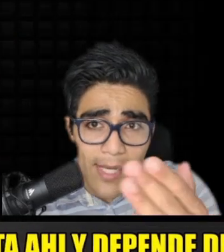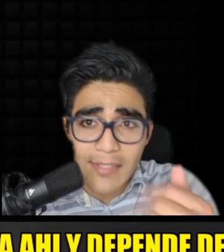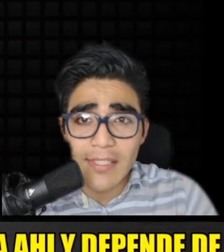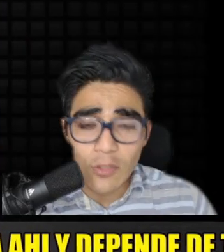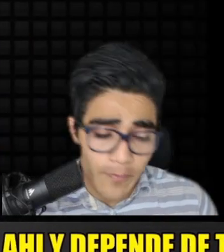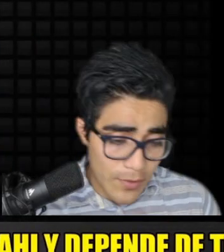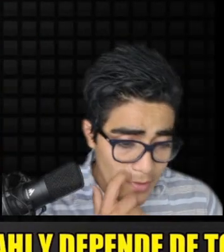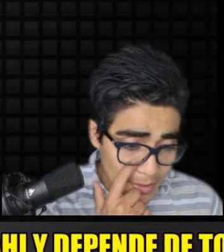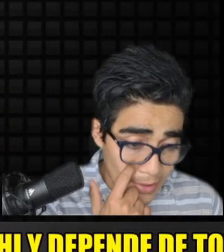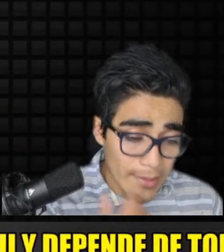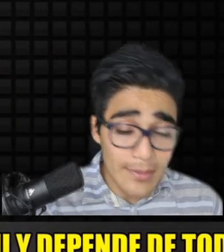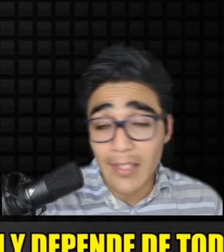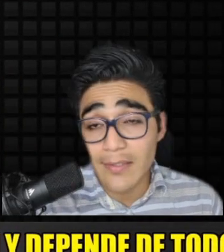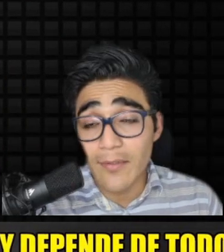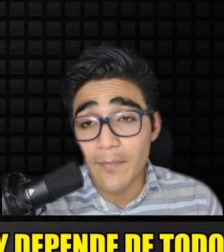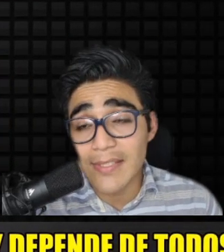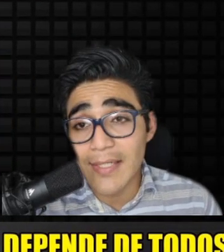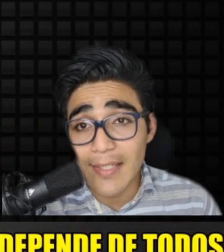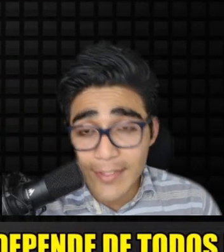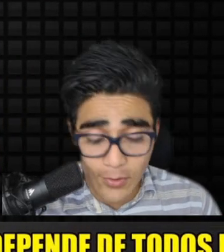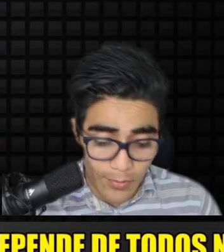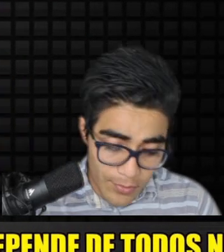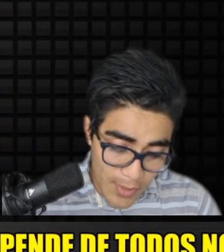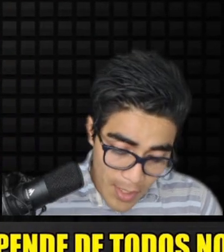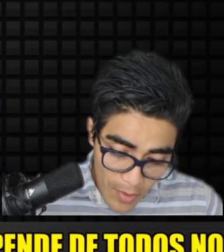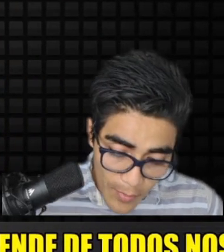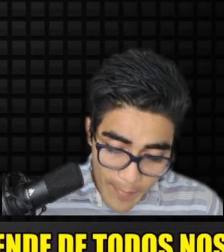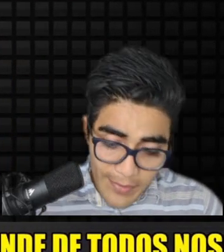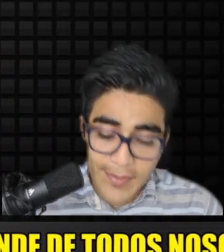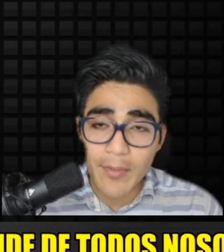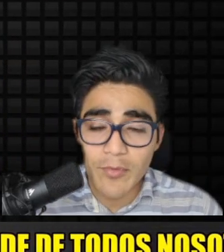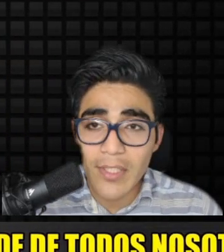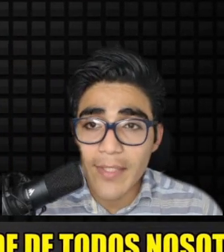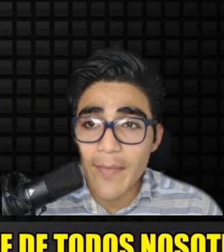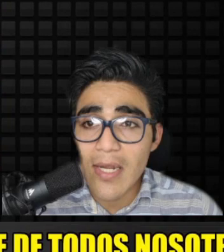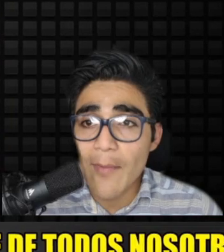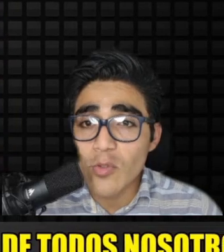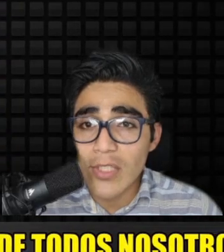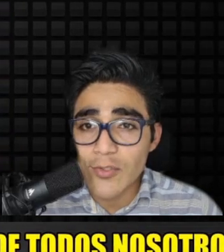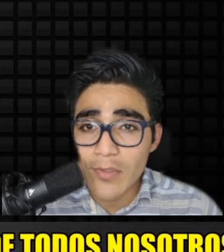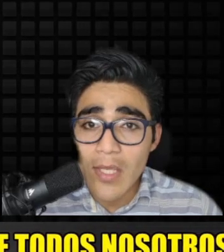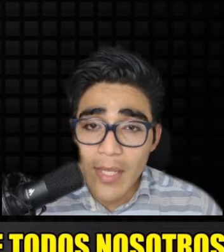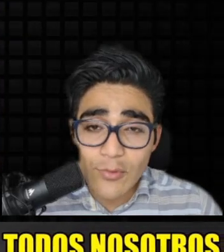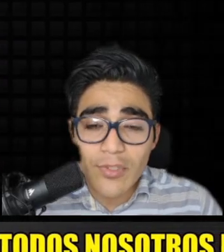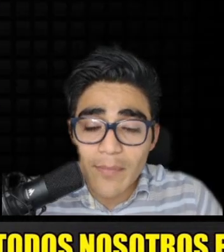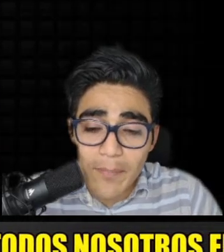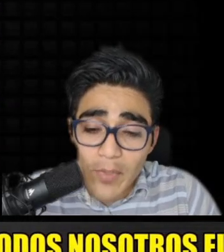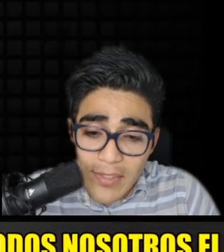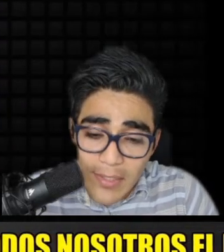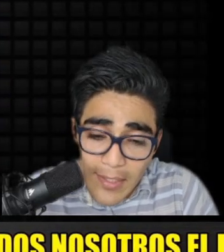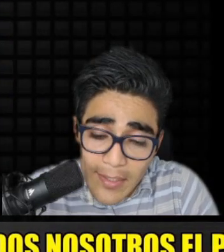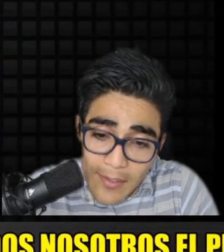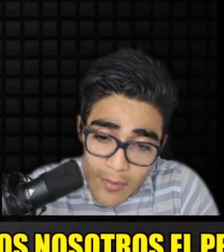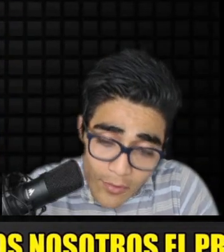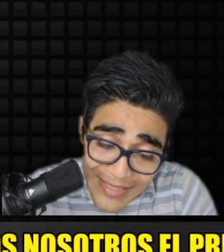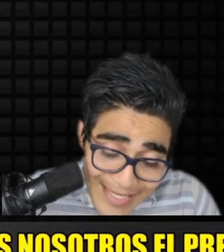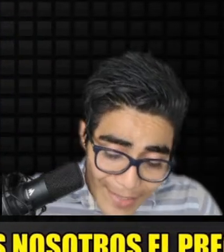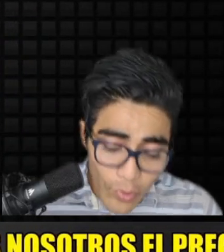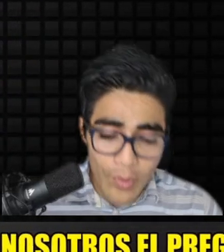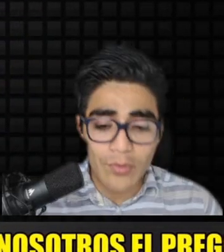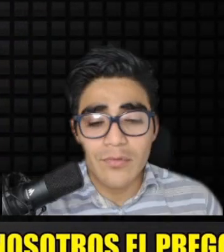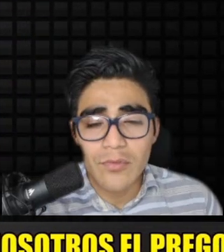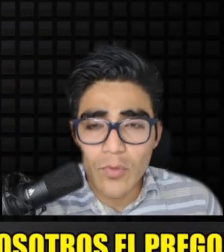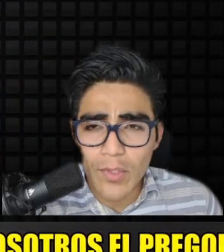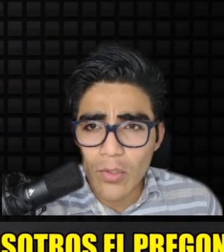señores, estas dos personas se quisieron pasar de listos. Obviamente sabemos que el tema de la vacunación es un tema pues que nos